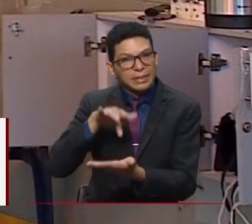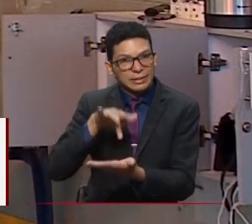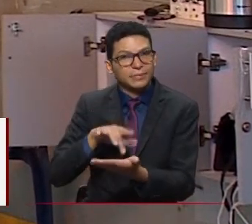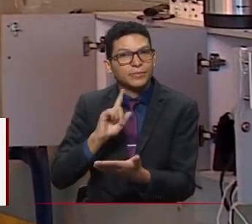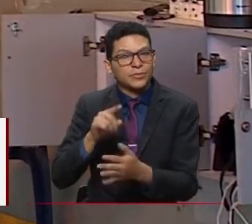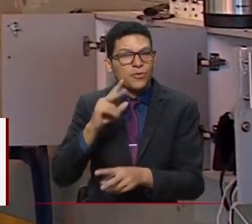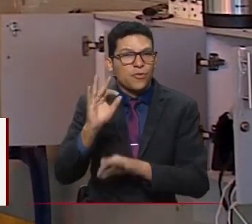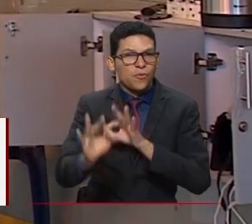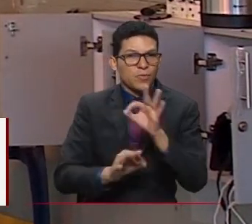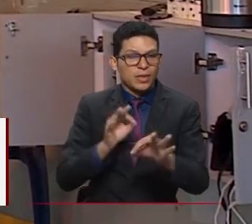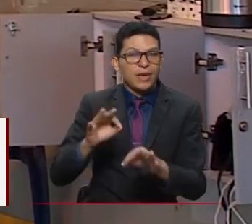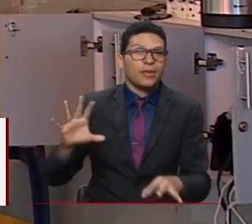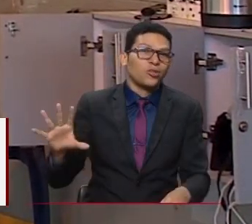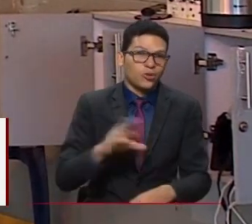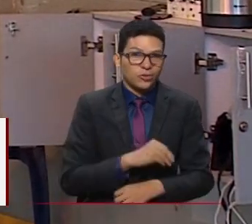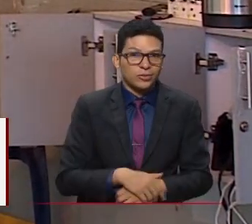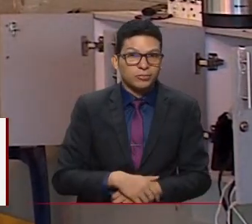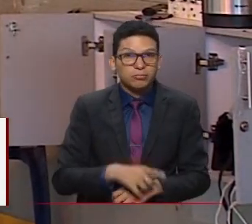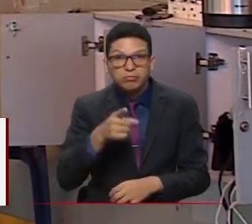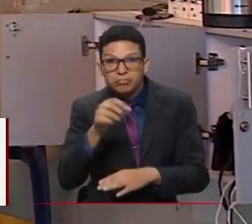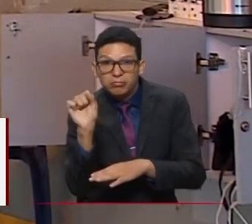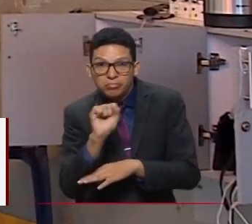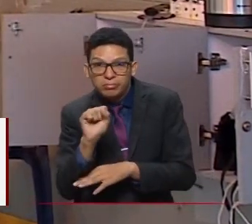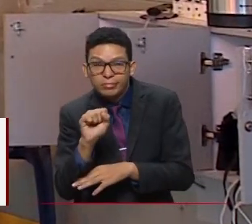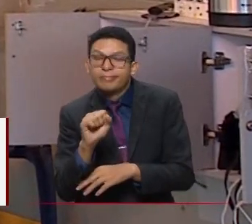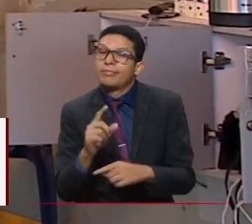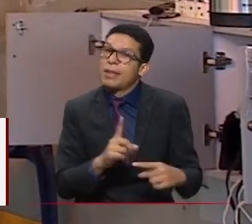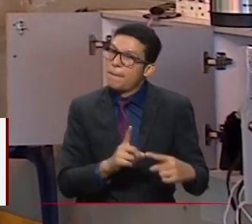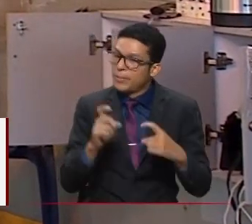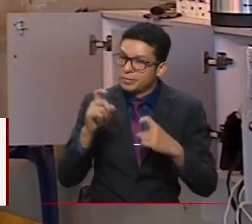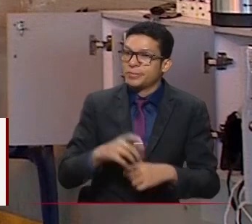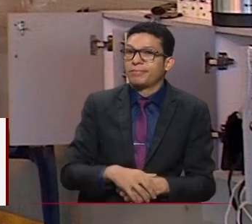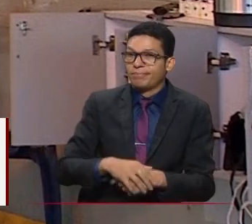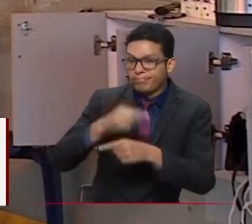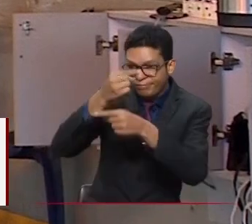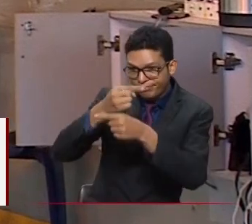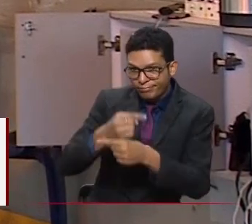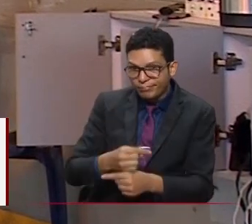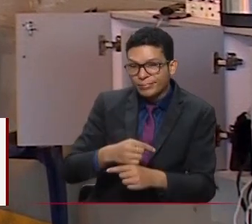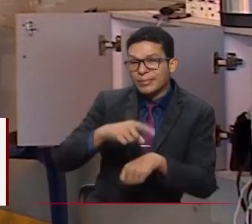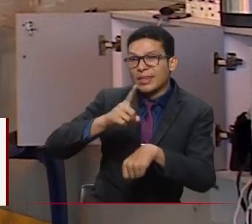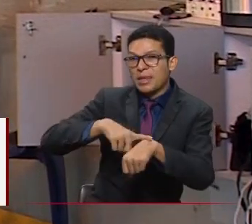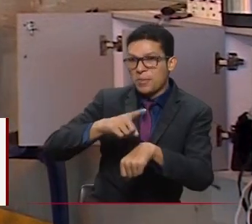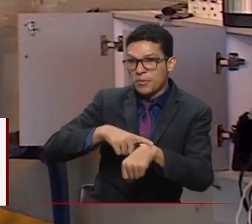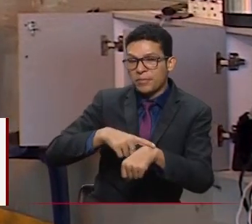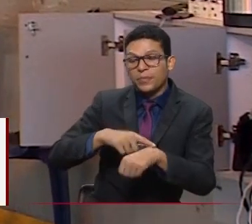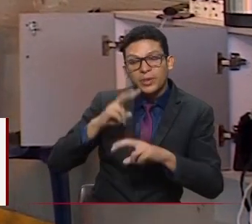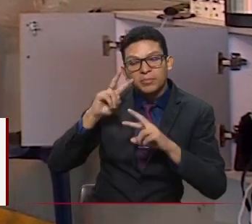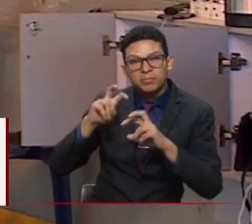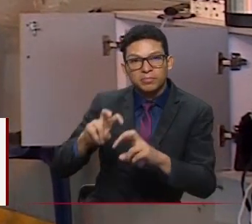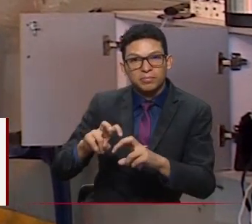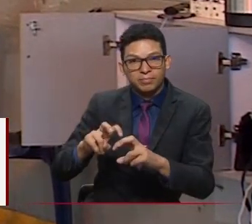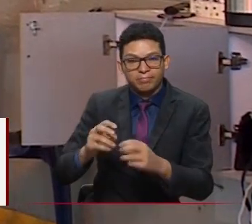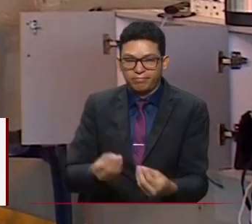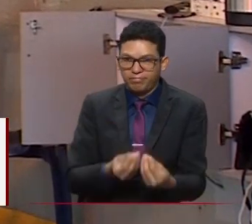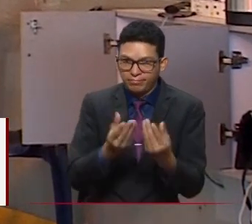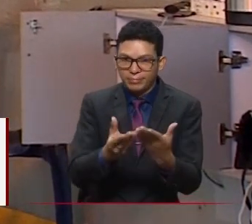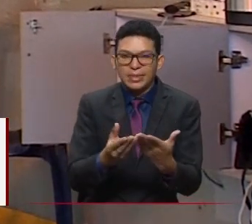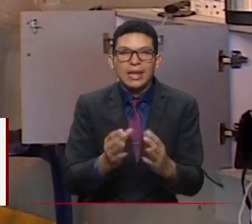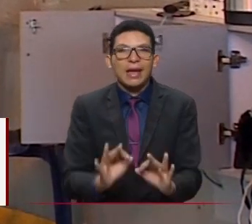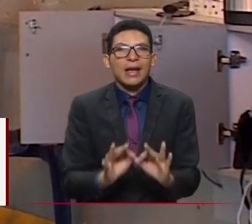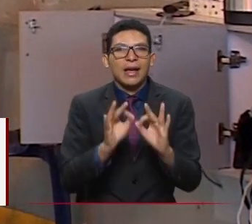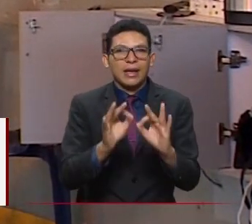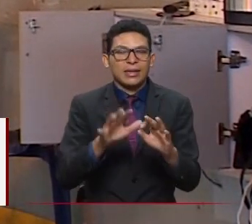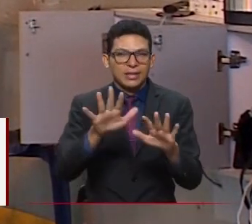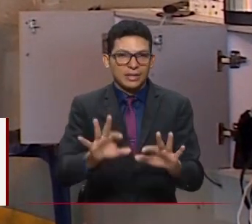del cuidado. Todos aquellos que tengan vehículos, vayan, cumplan los tiempos, hagan la revisión técnico-mecánica y contribuyan a la calidad